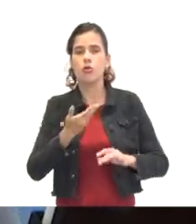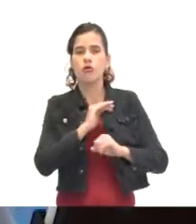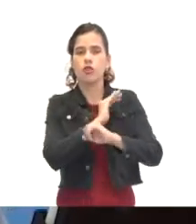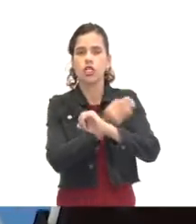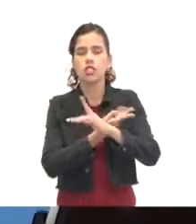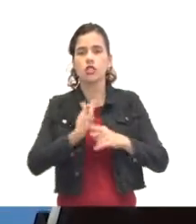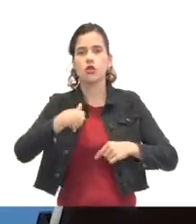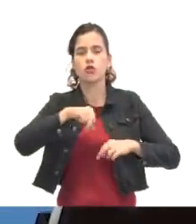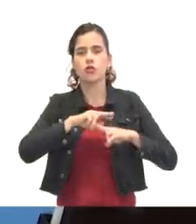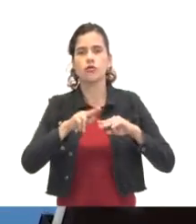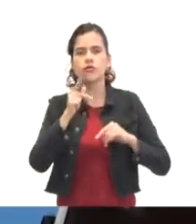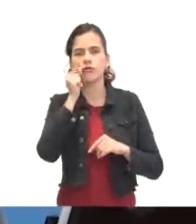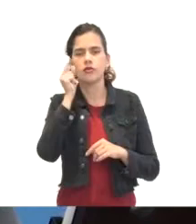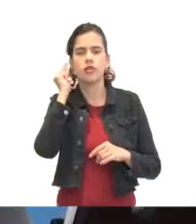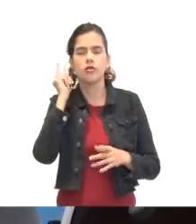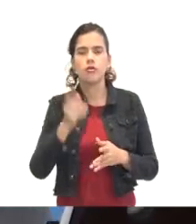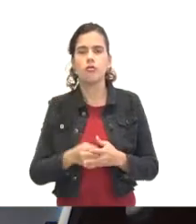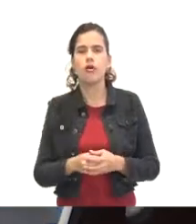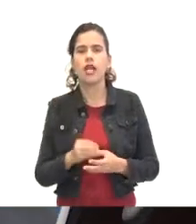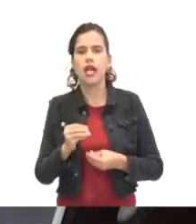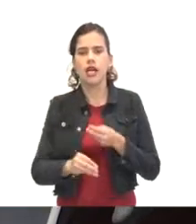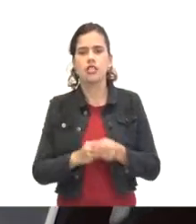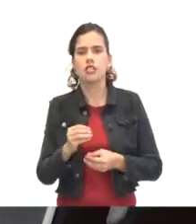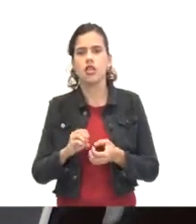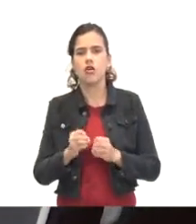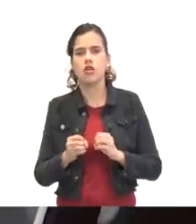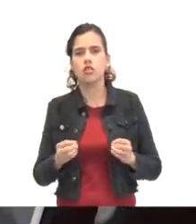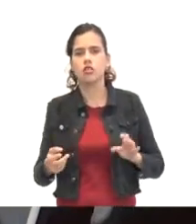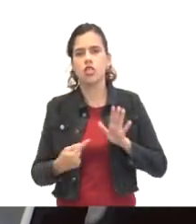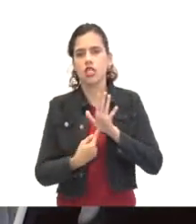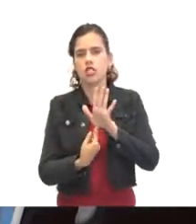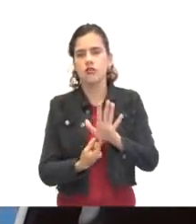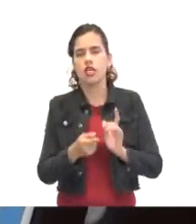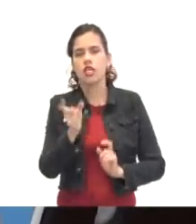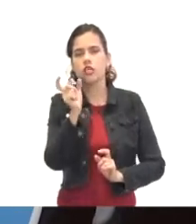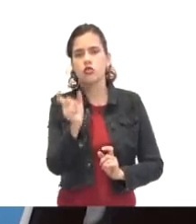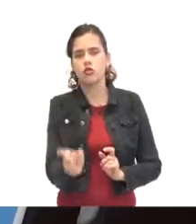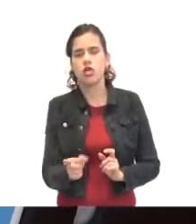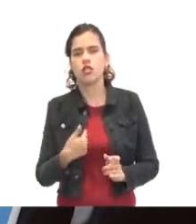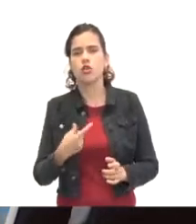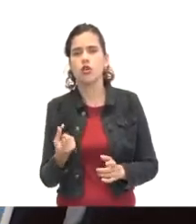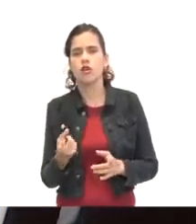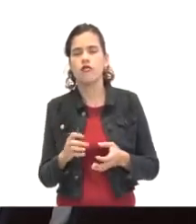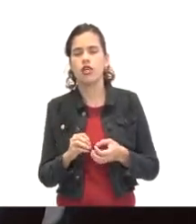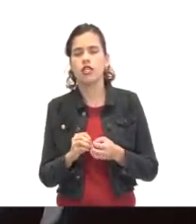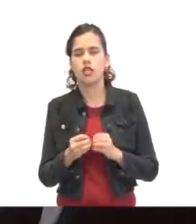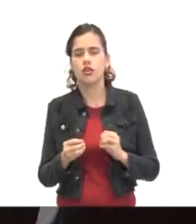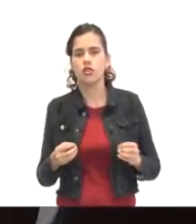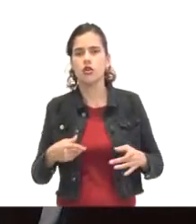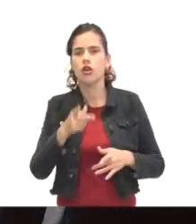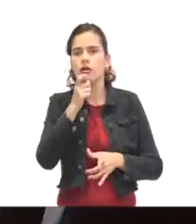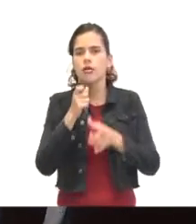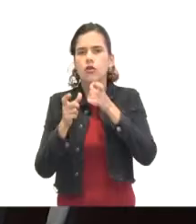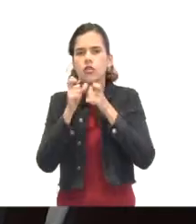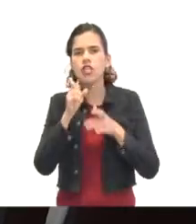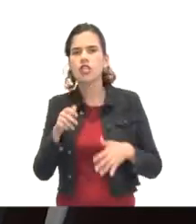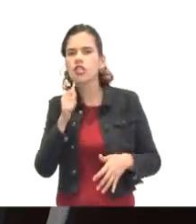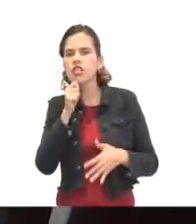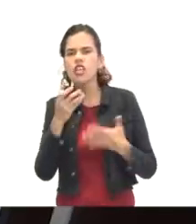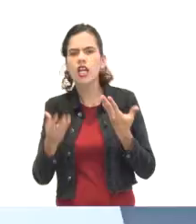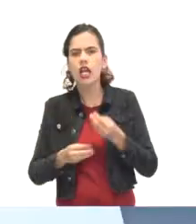nuestros niños para estructurar las oraciones e identificar el sujeto, el predicado, con las preguntas. ¿Quién hace? ¿Qué